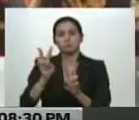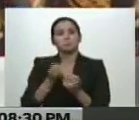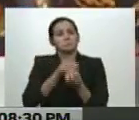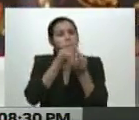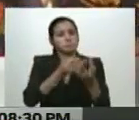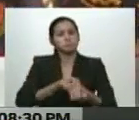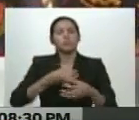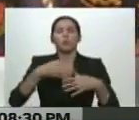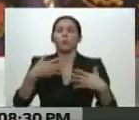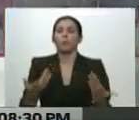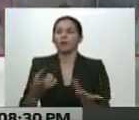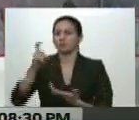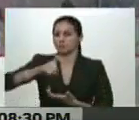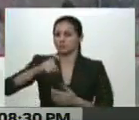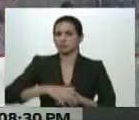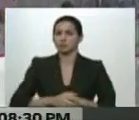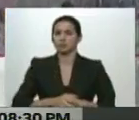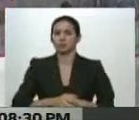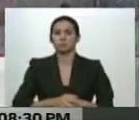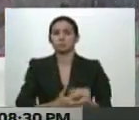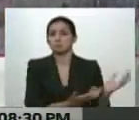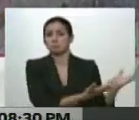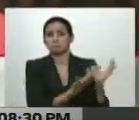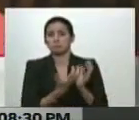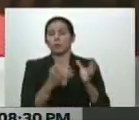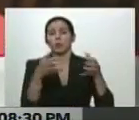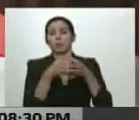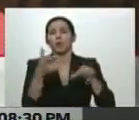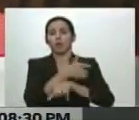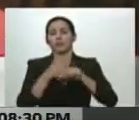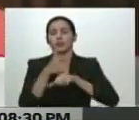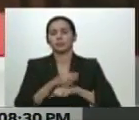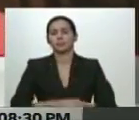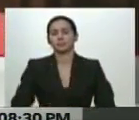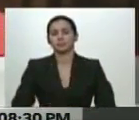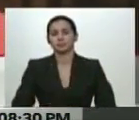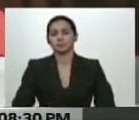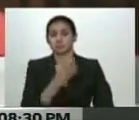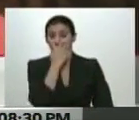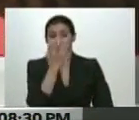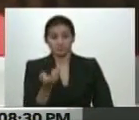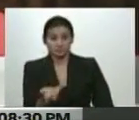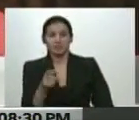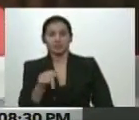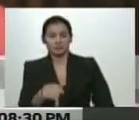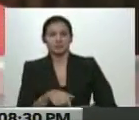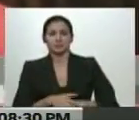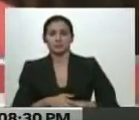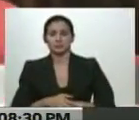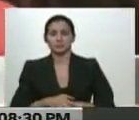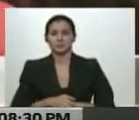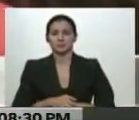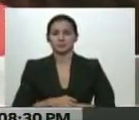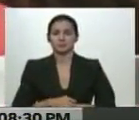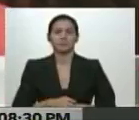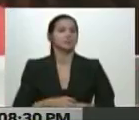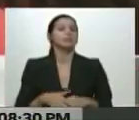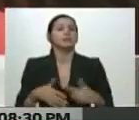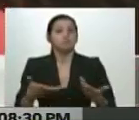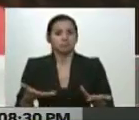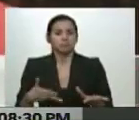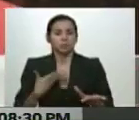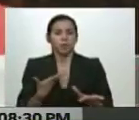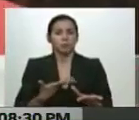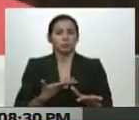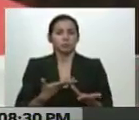sus requerimientos a los representantes del gobierno. La visita concluye que nosotros podamos realizar un